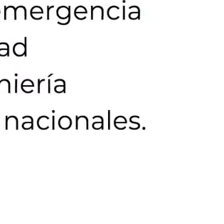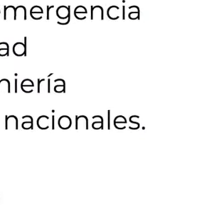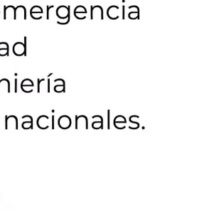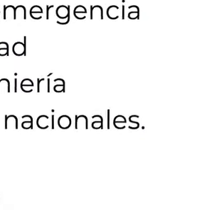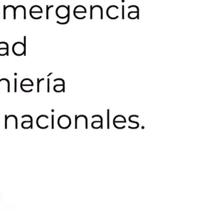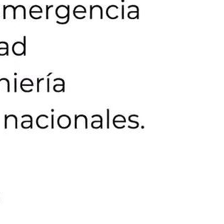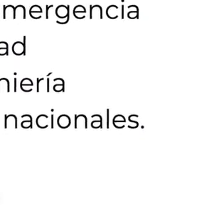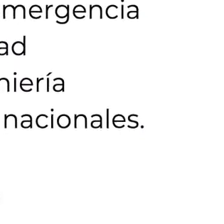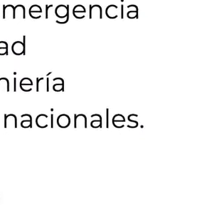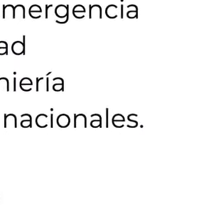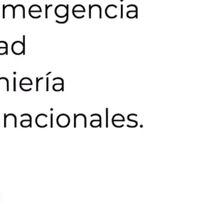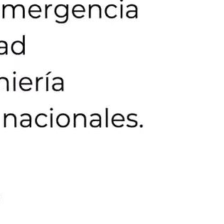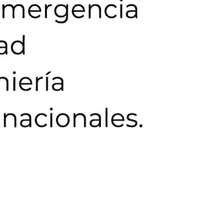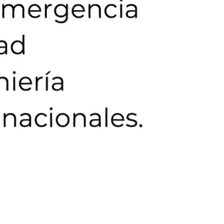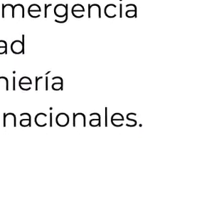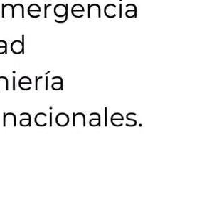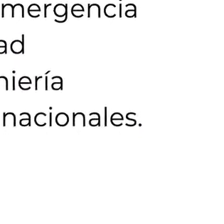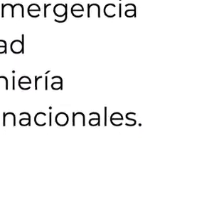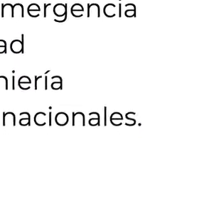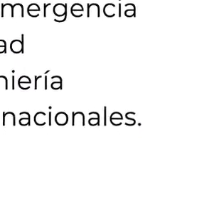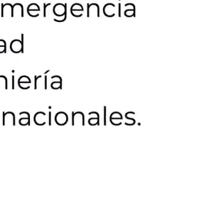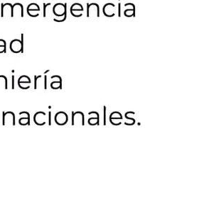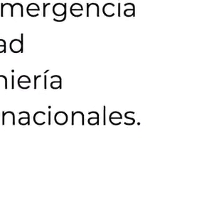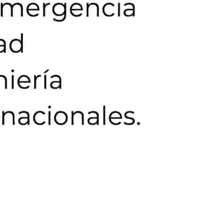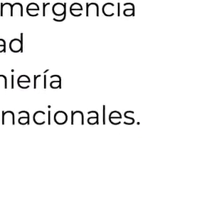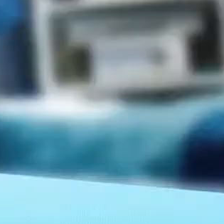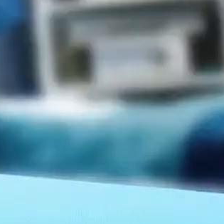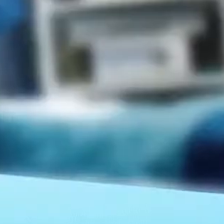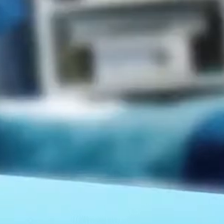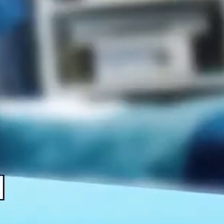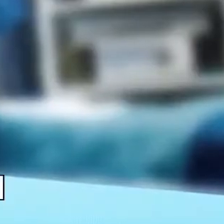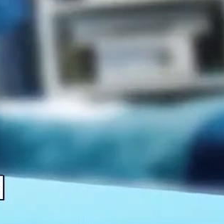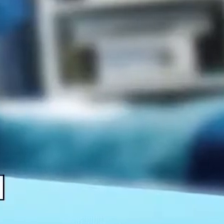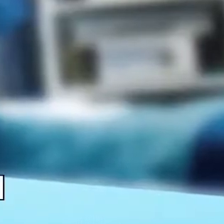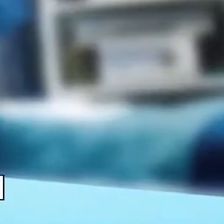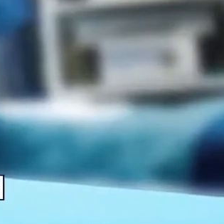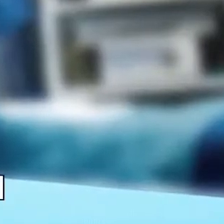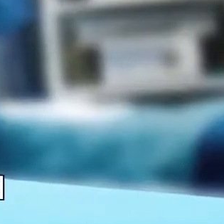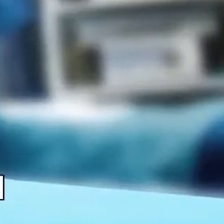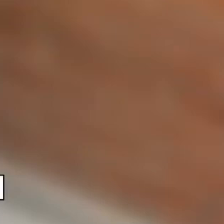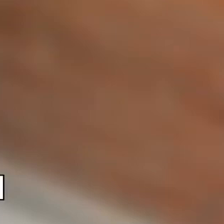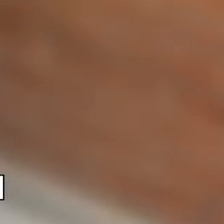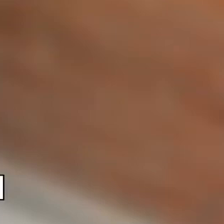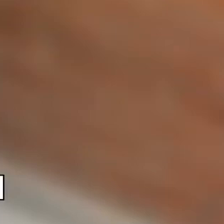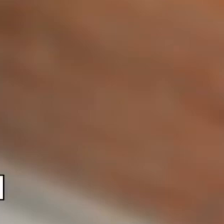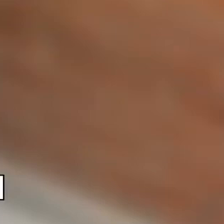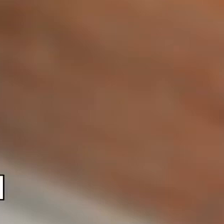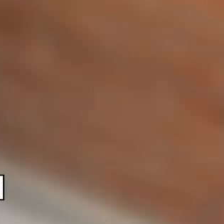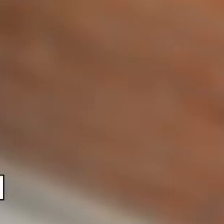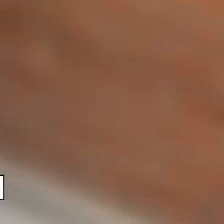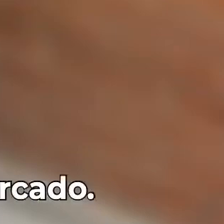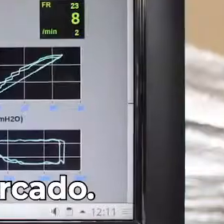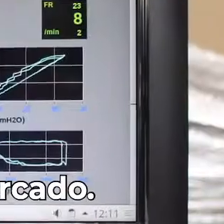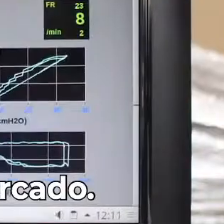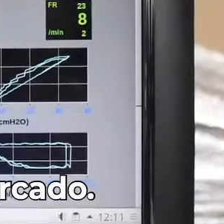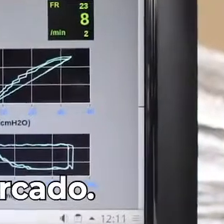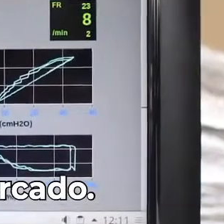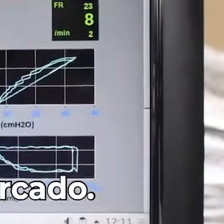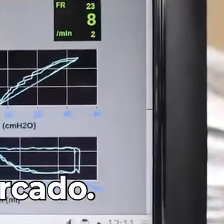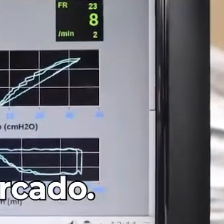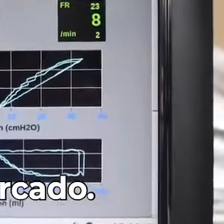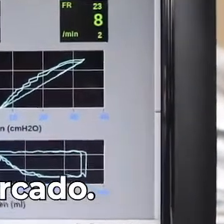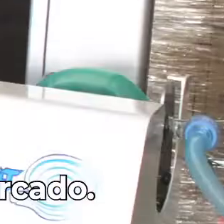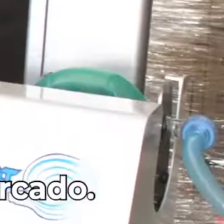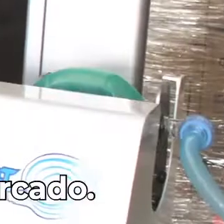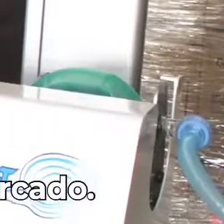invasivos, 100% mexicanos, económicos. Ahora podemos producir ventiladores de alta calidad a